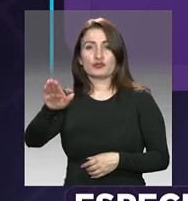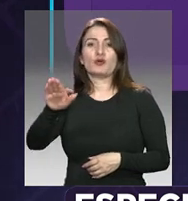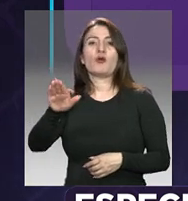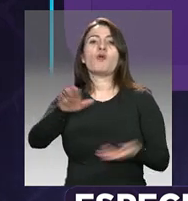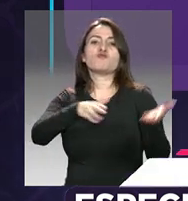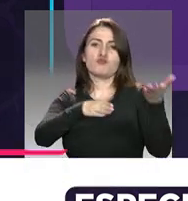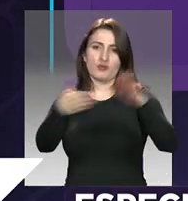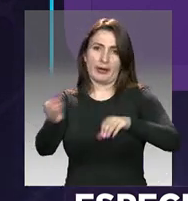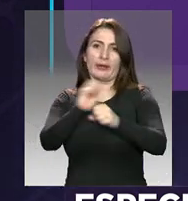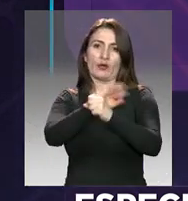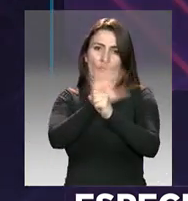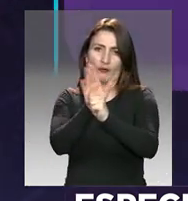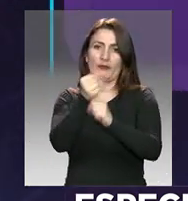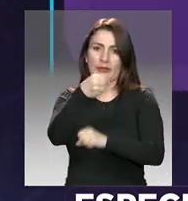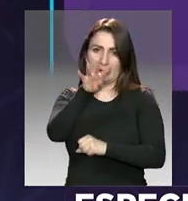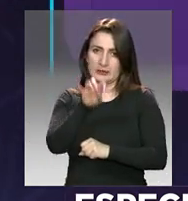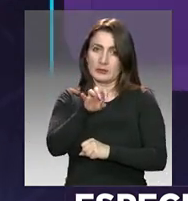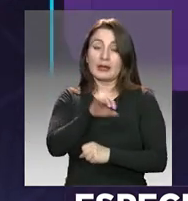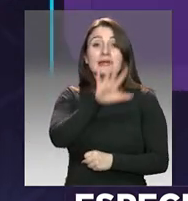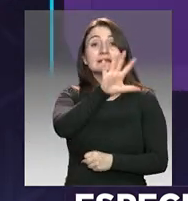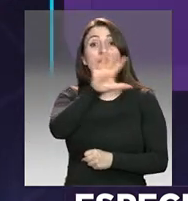por cuenta del COVID-19 y